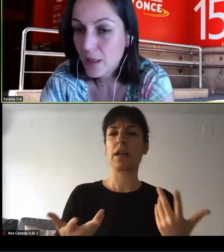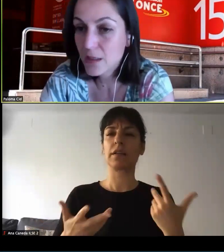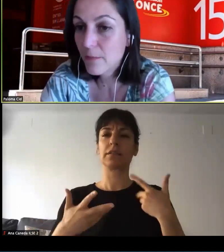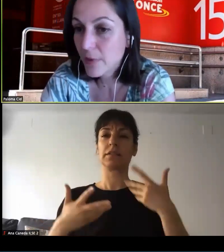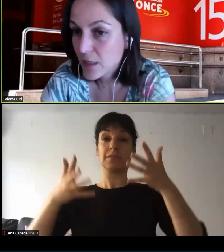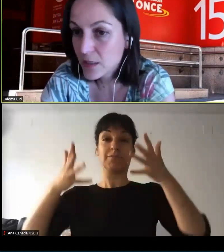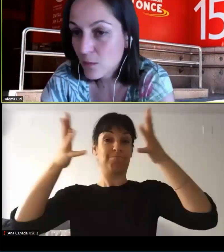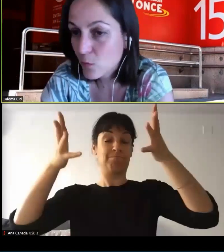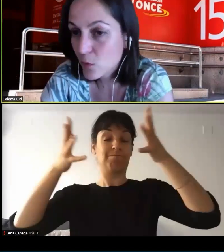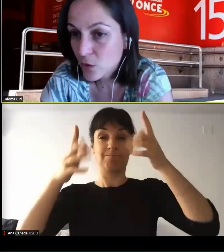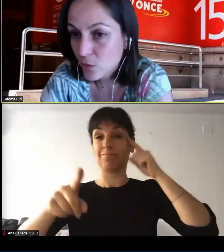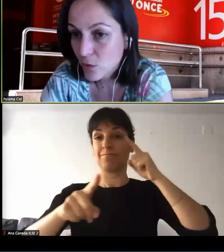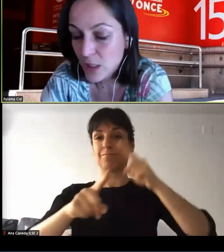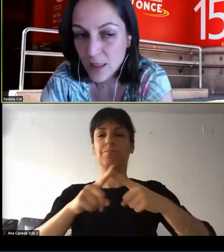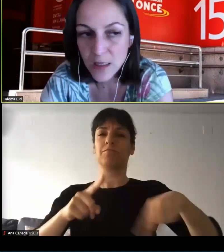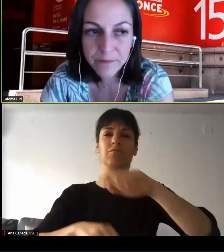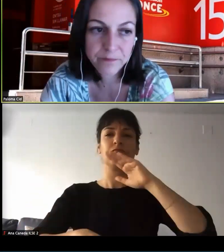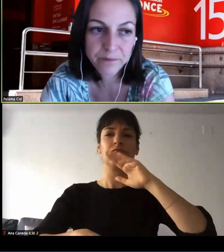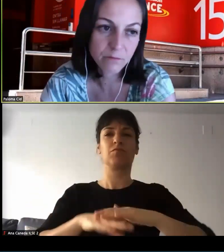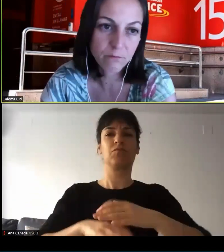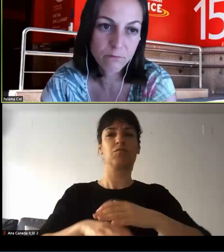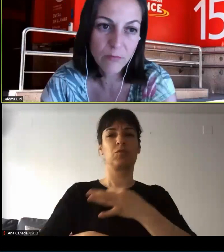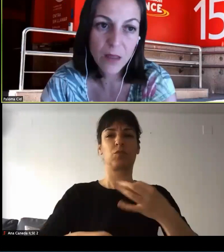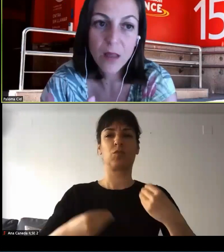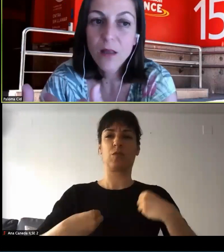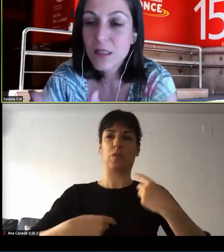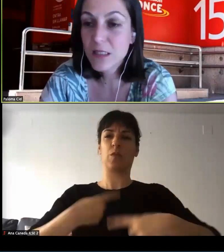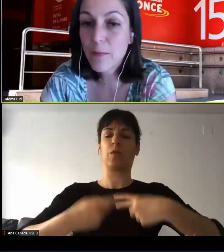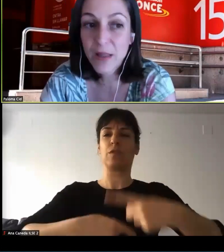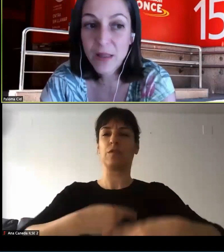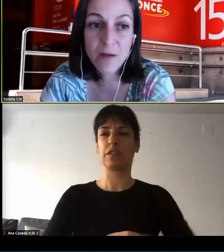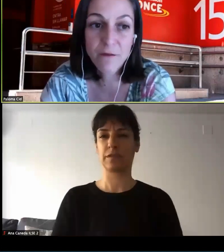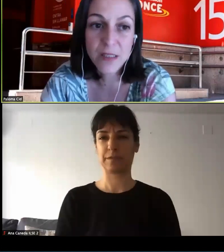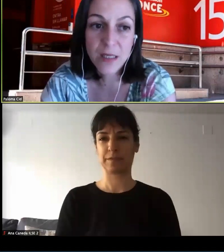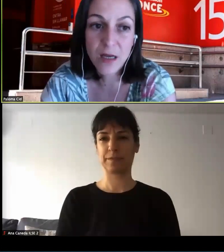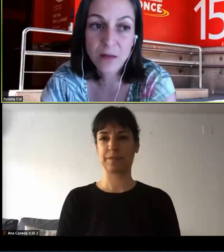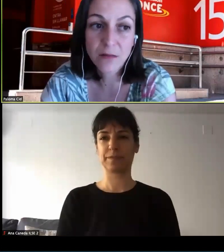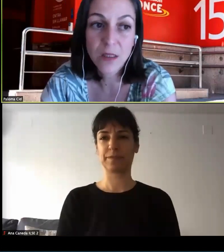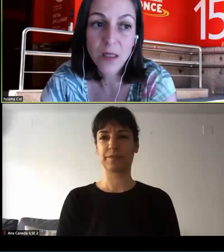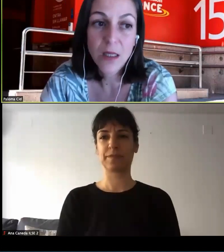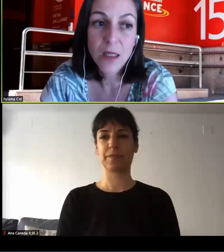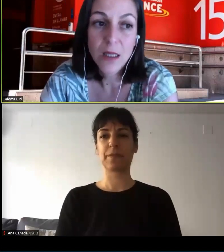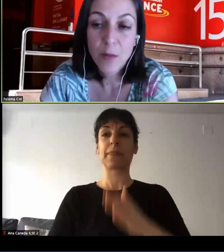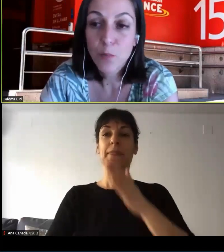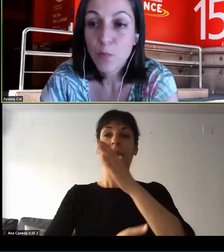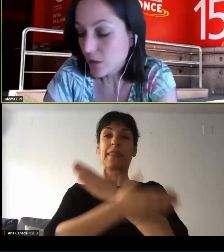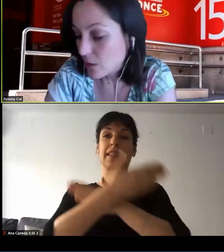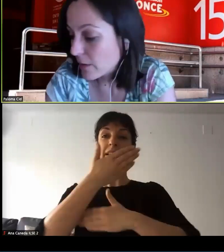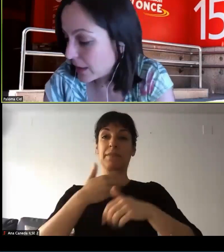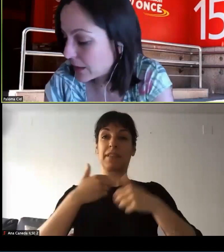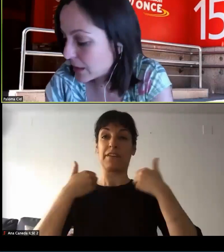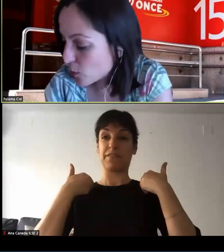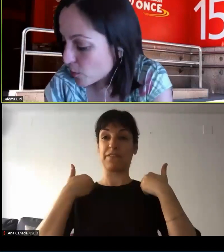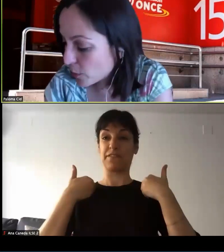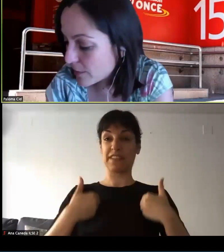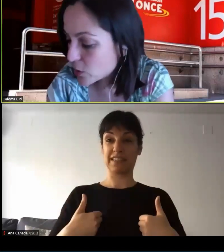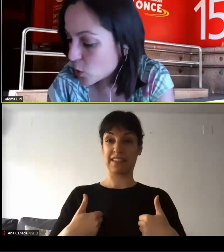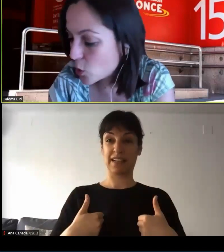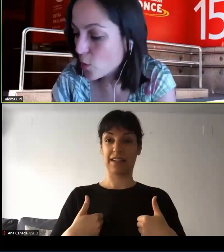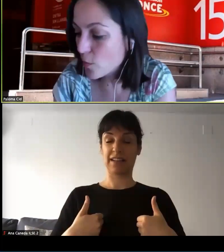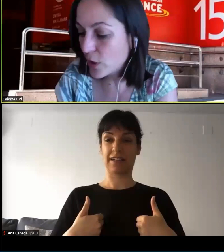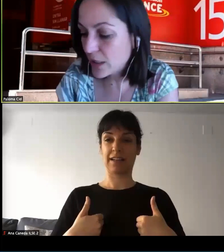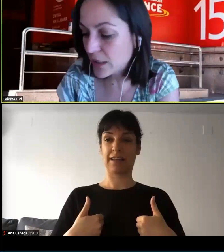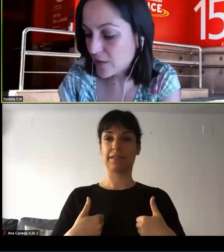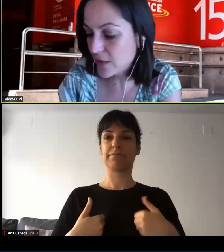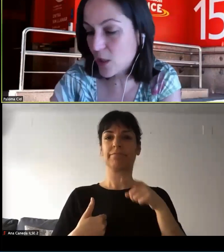que las empleéis en vuestro día a día. Discapacidad física. pues lo que van a tener son problemas con